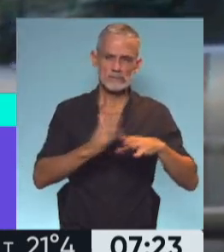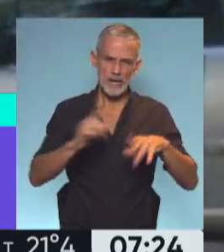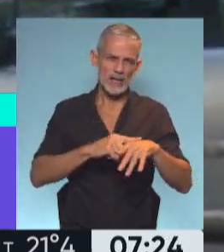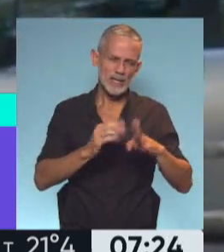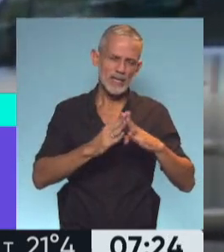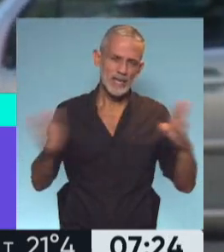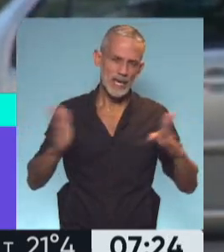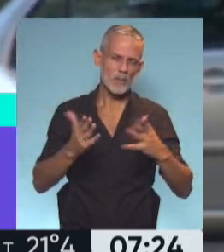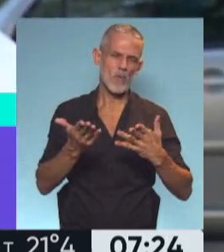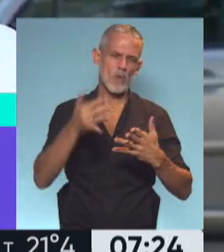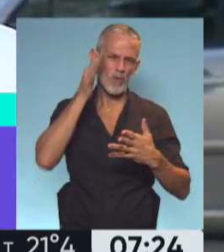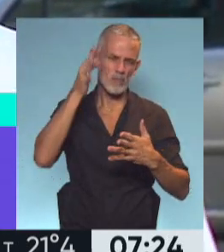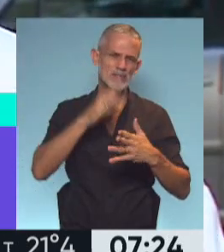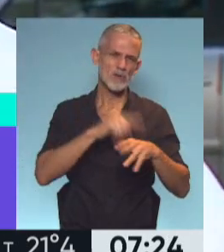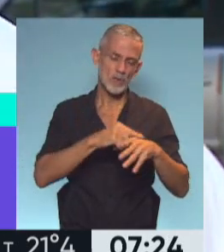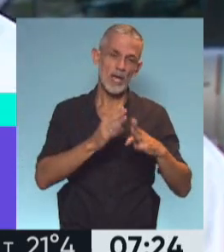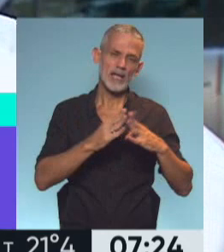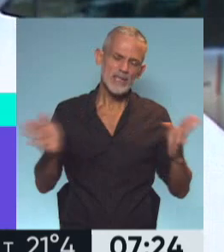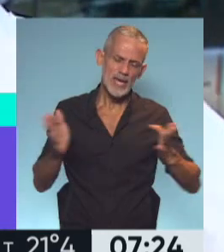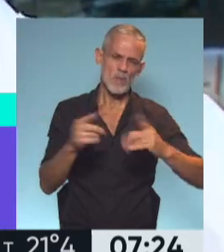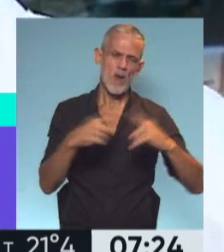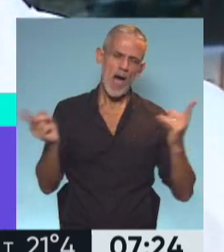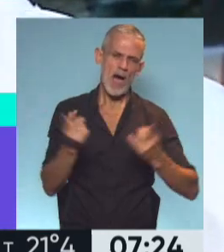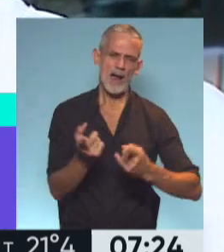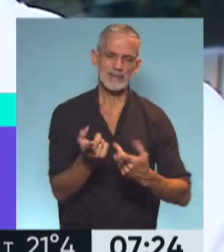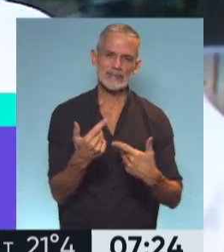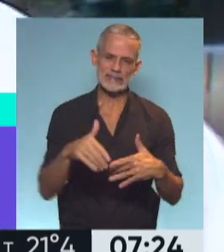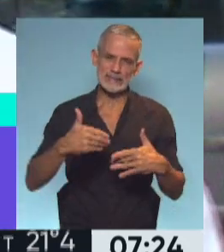la sobrecarga, el tiempo prolongado.